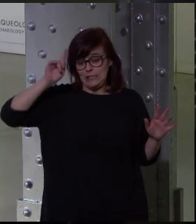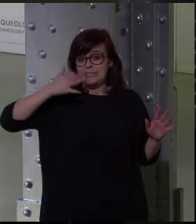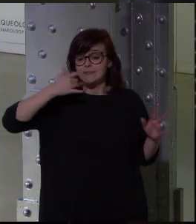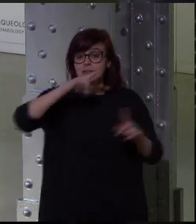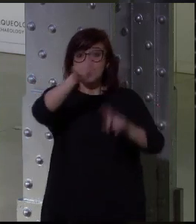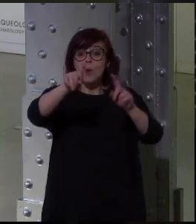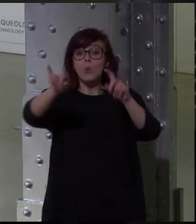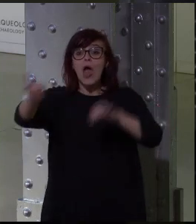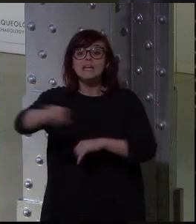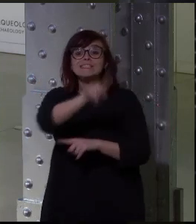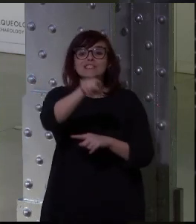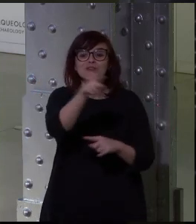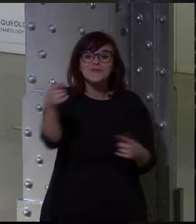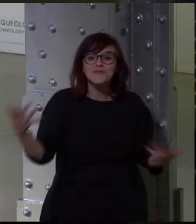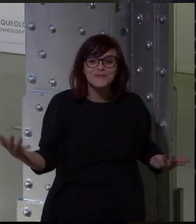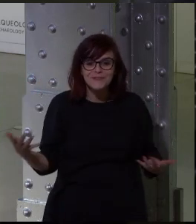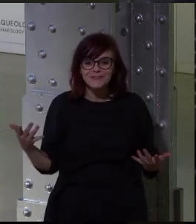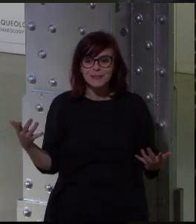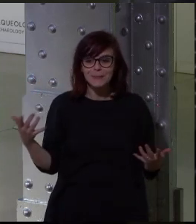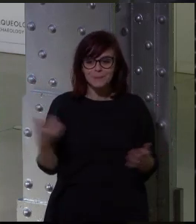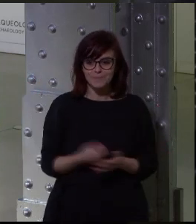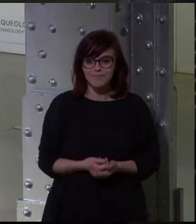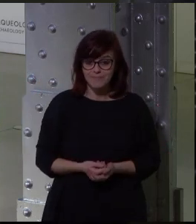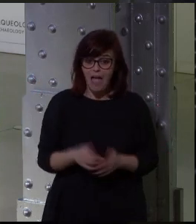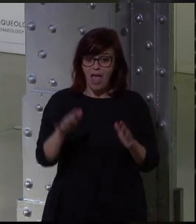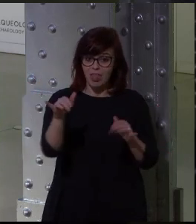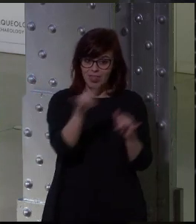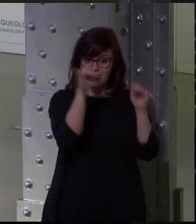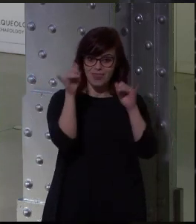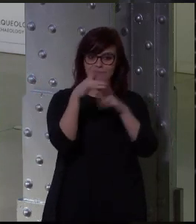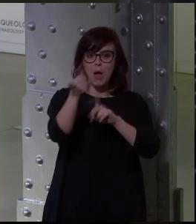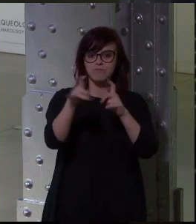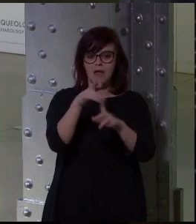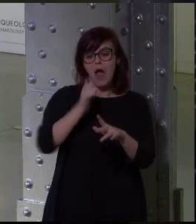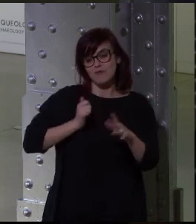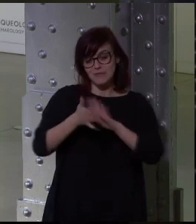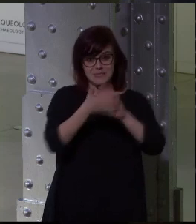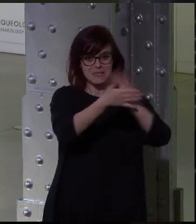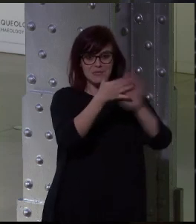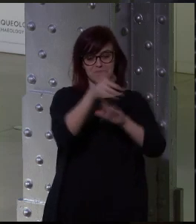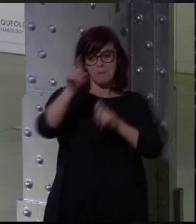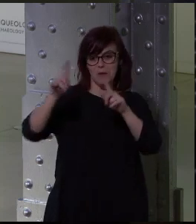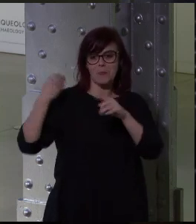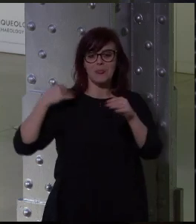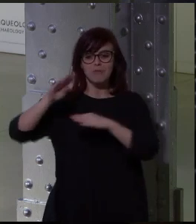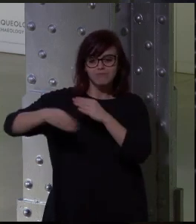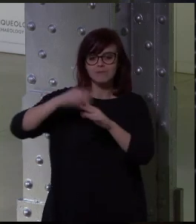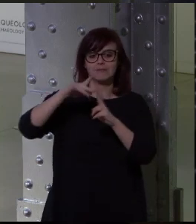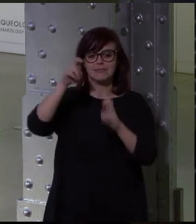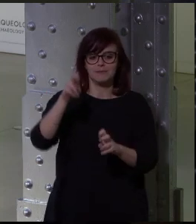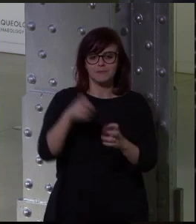hay preguntas, ¿no? No sé, sería... ¿Sí? Hemos hablado un montón, podemos seguir hablando, pero igual